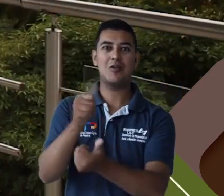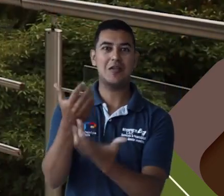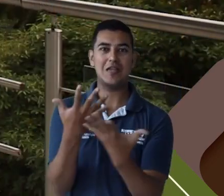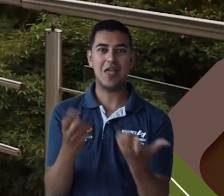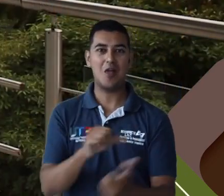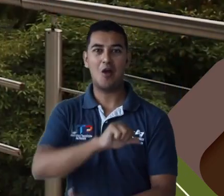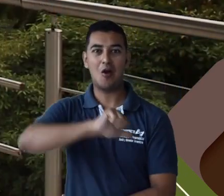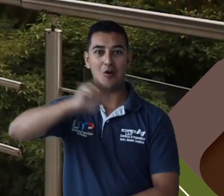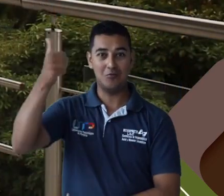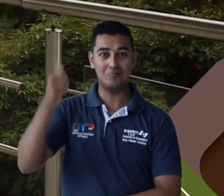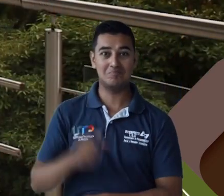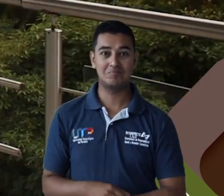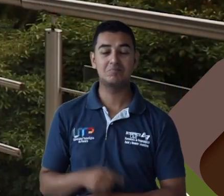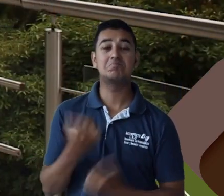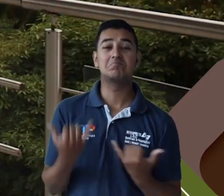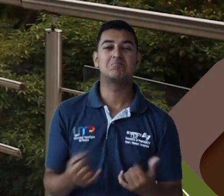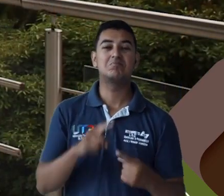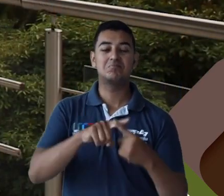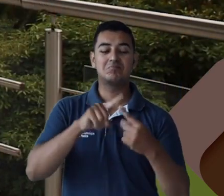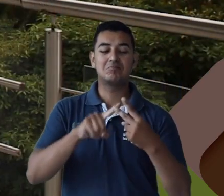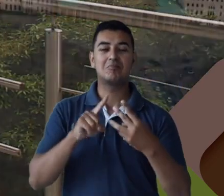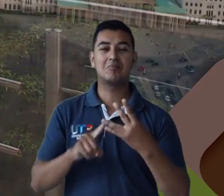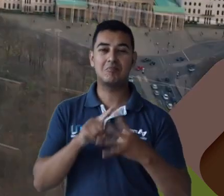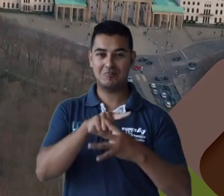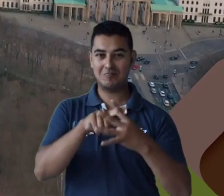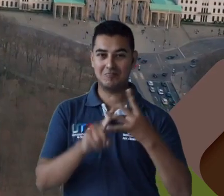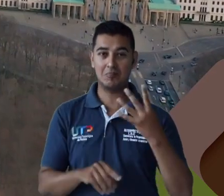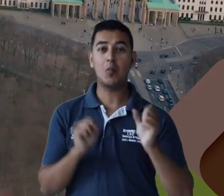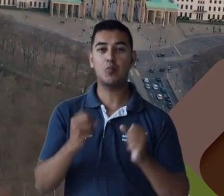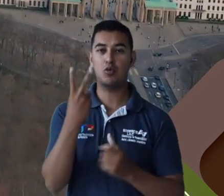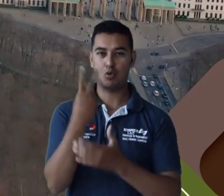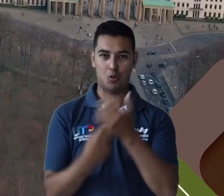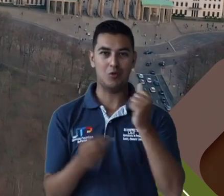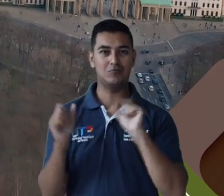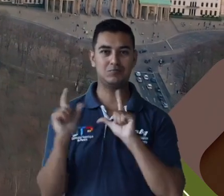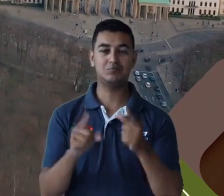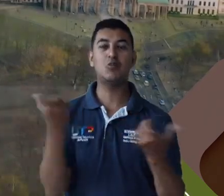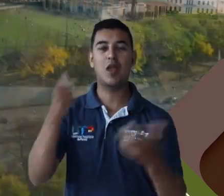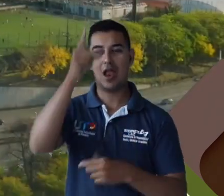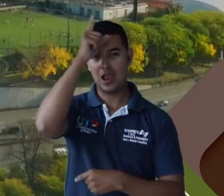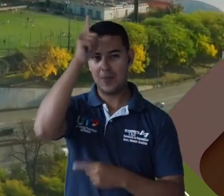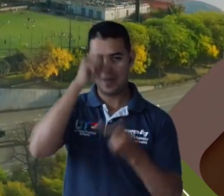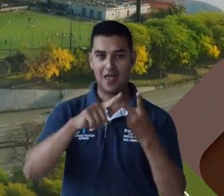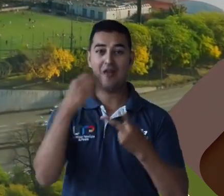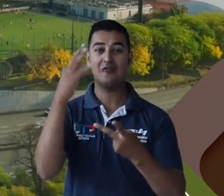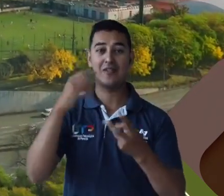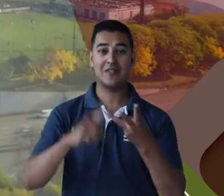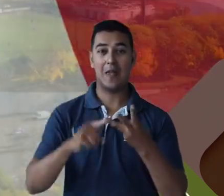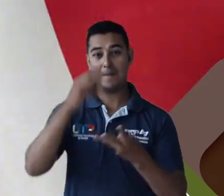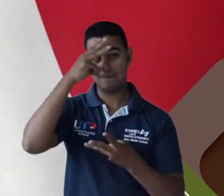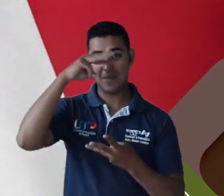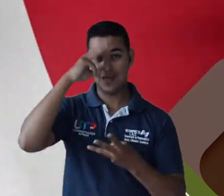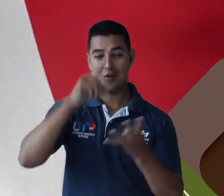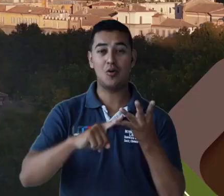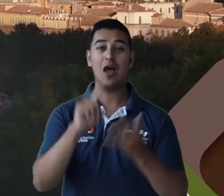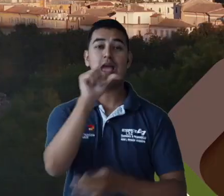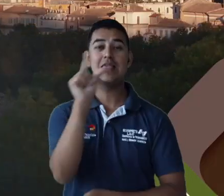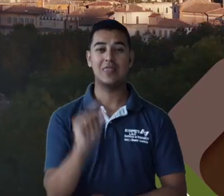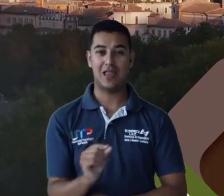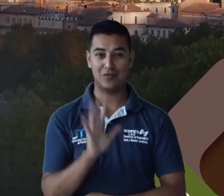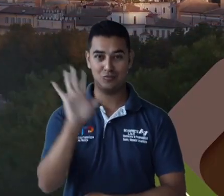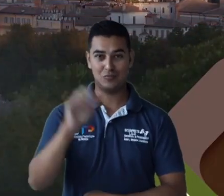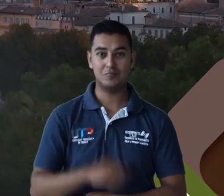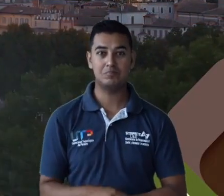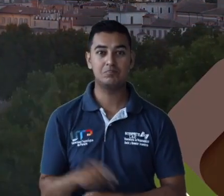tenemos convenio. A la fecha, contamos con 4 convenios de doble titulación en Alemania, Francia, México e Italia, con